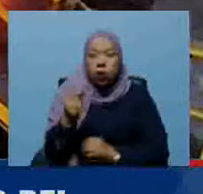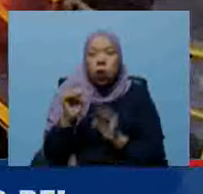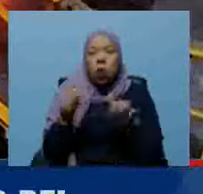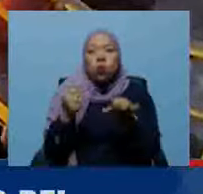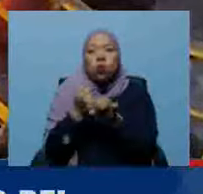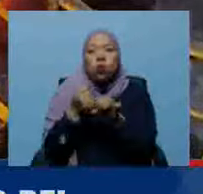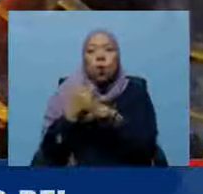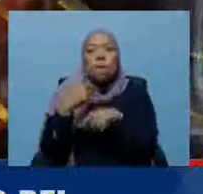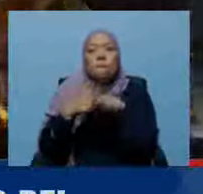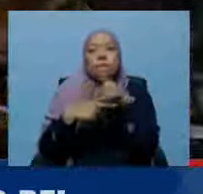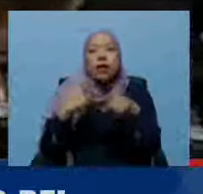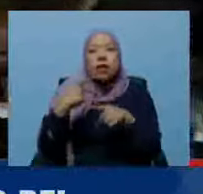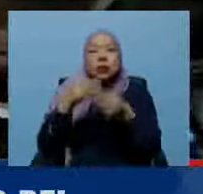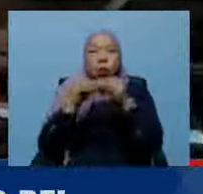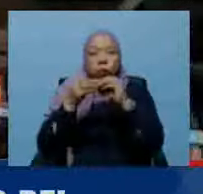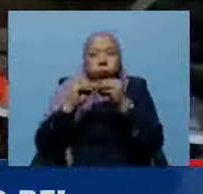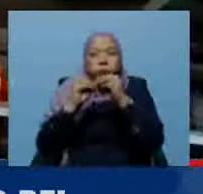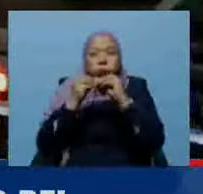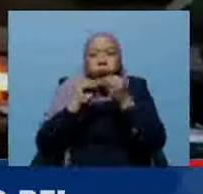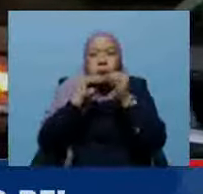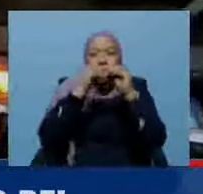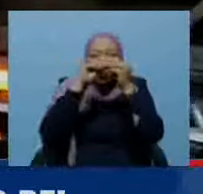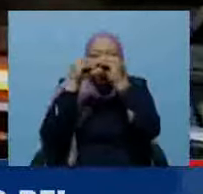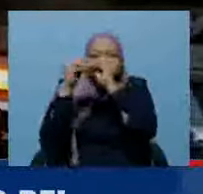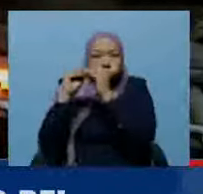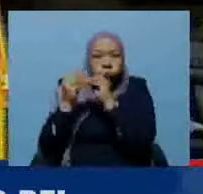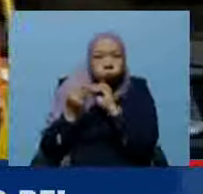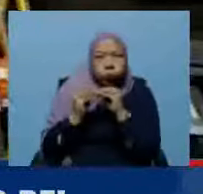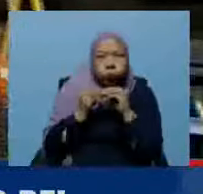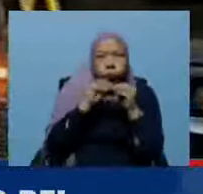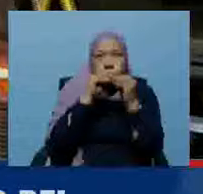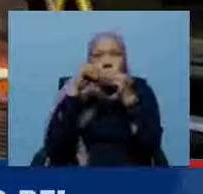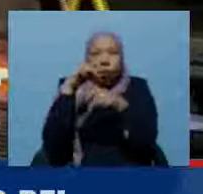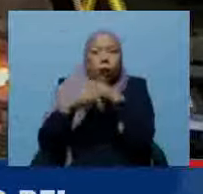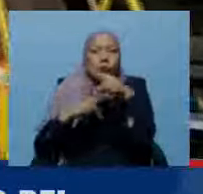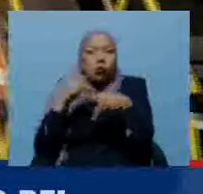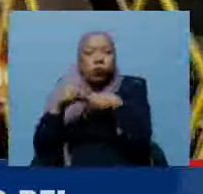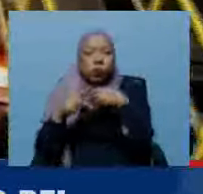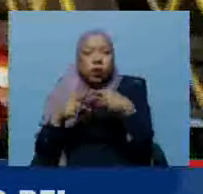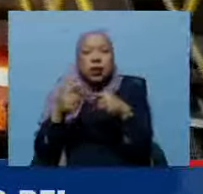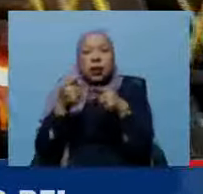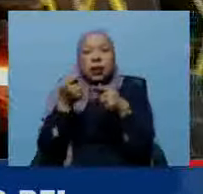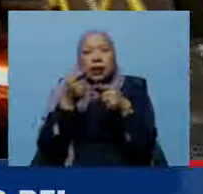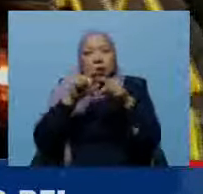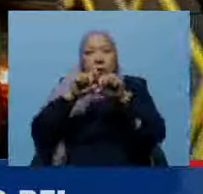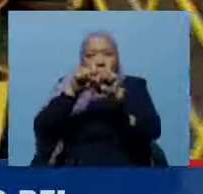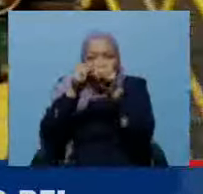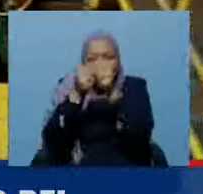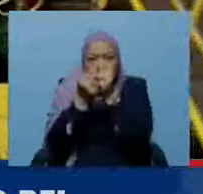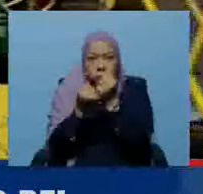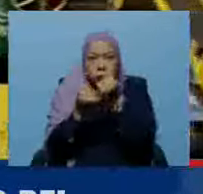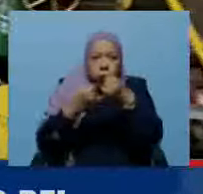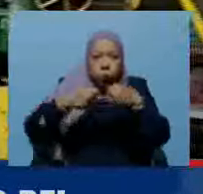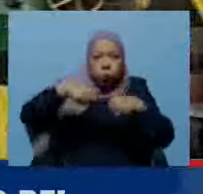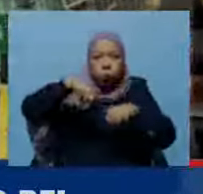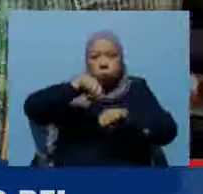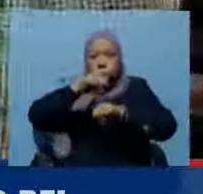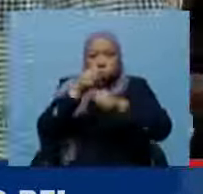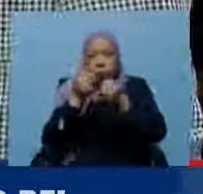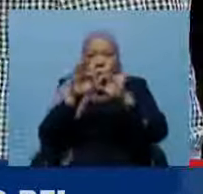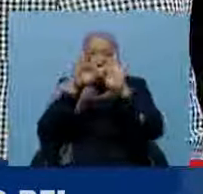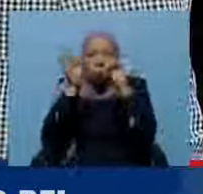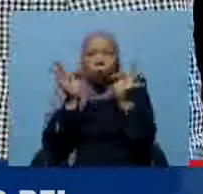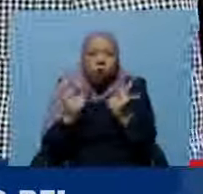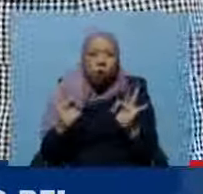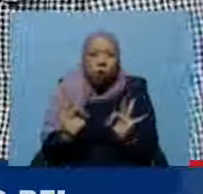comenzar el proceso de laminación. El proceso de laminación consiste en deformar la barra con